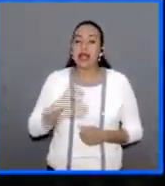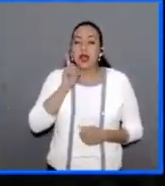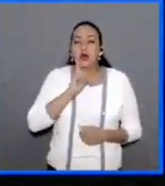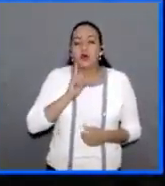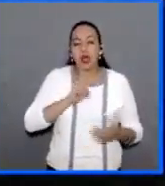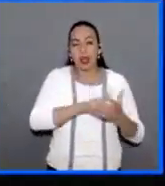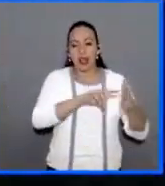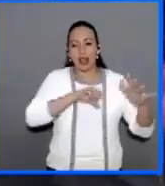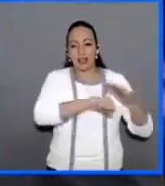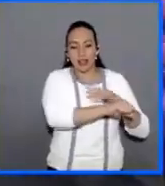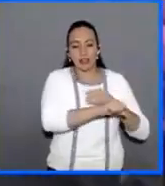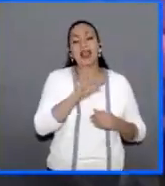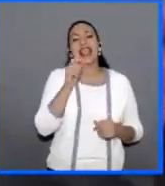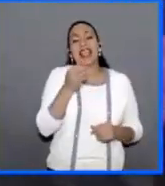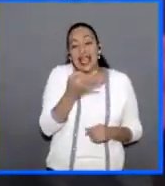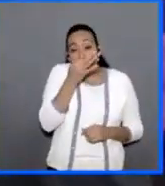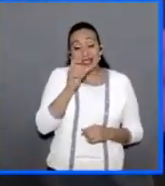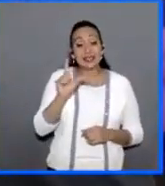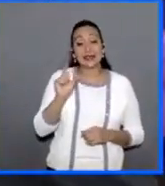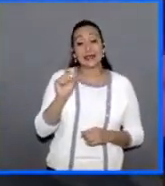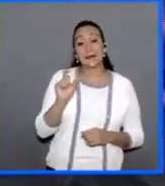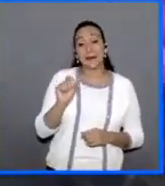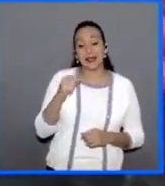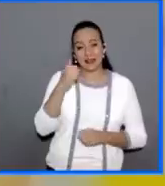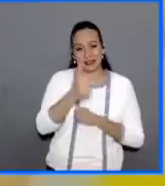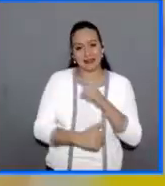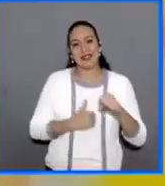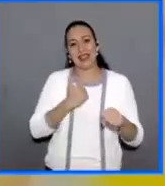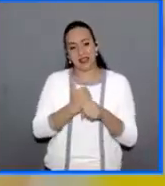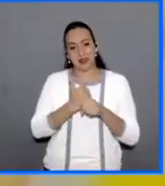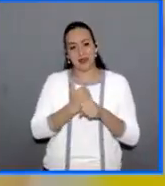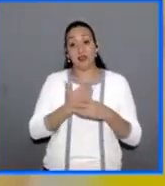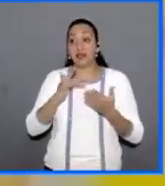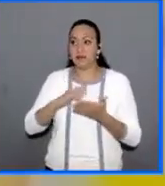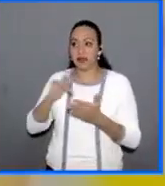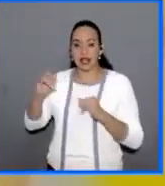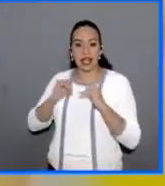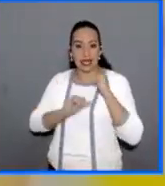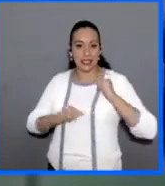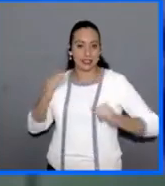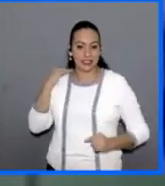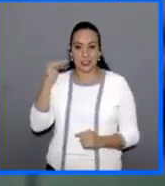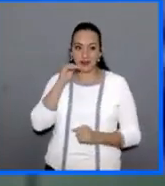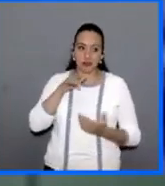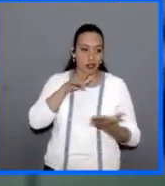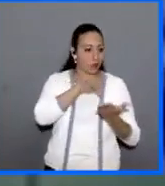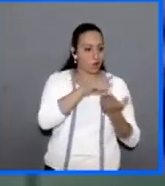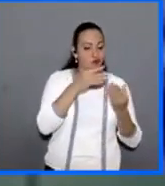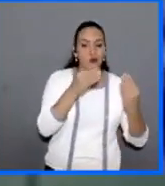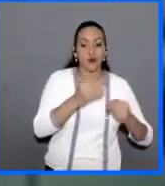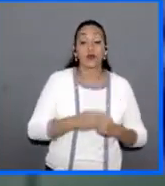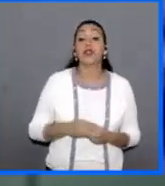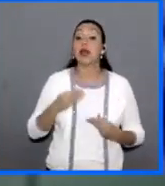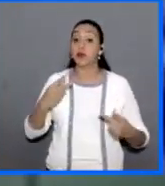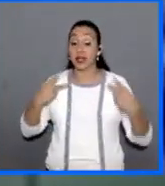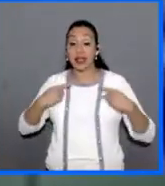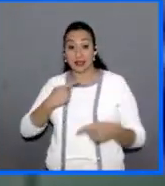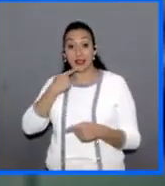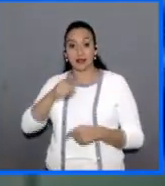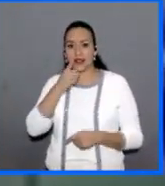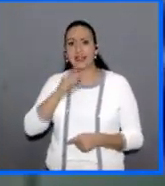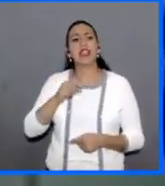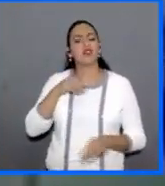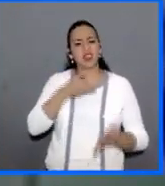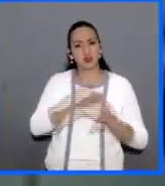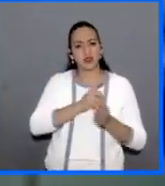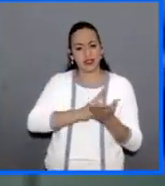casi 20 años, a la Defensoría Pública Federal que llevó su caso y a quienes denunciaron las violaciones a derechos humanos